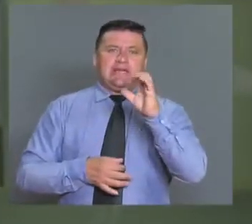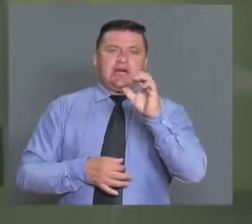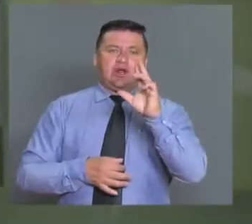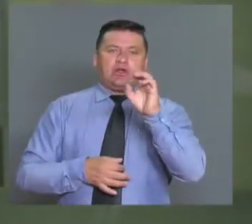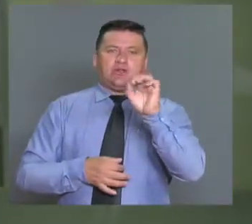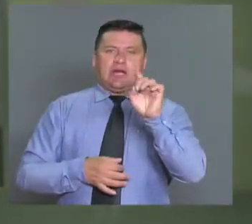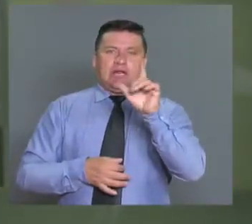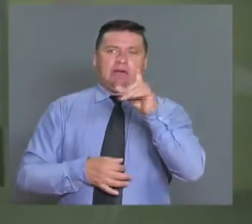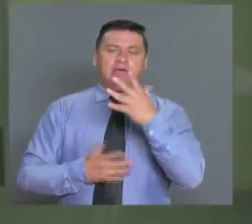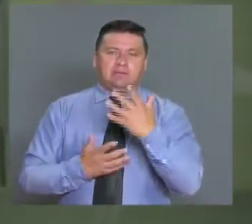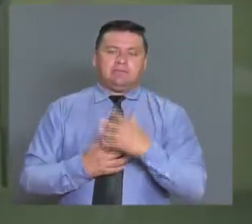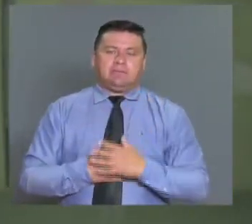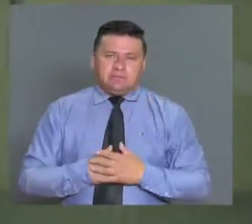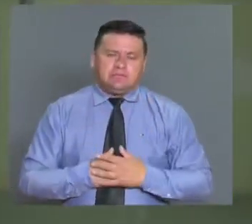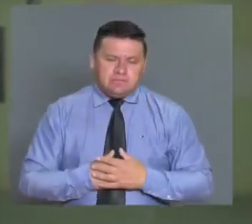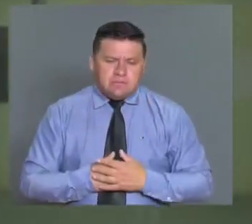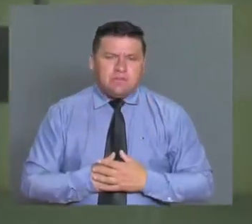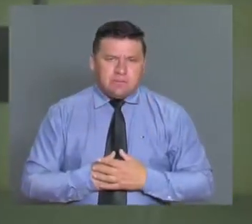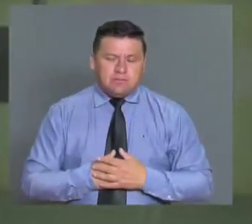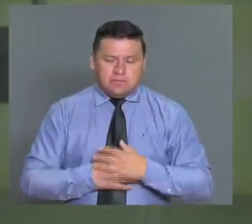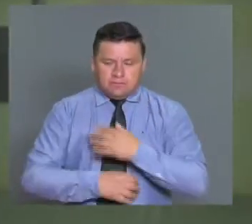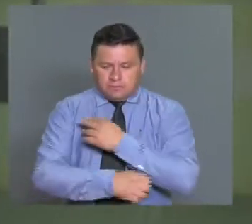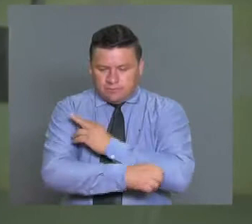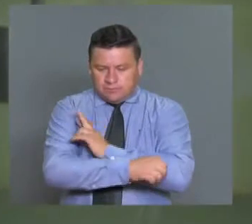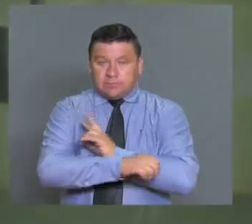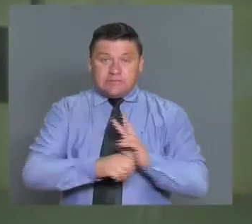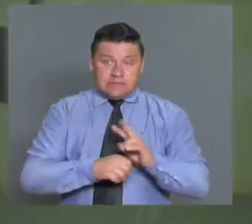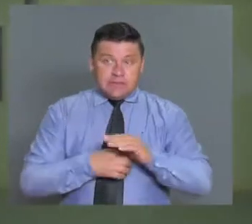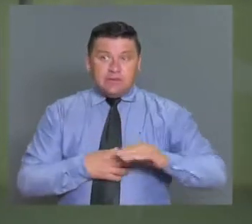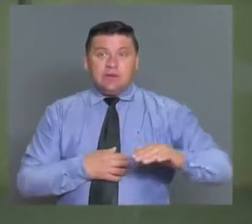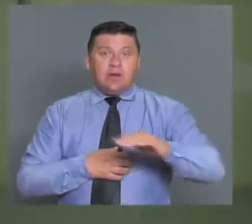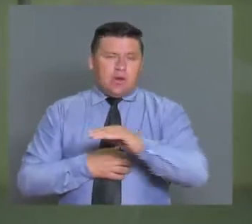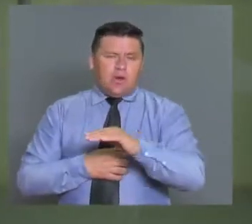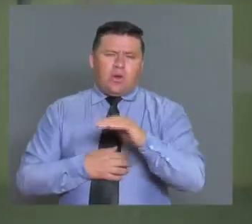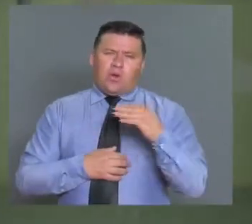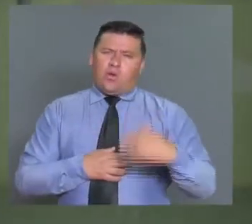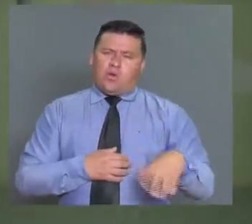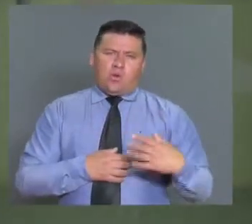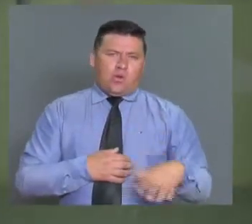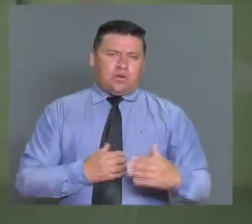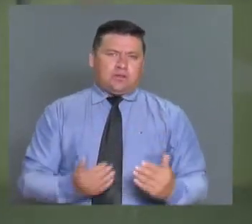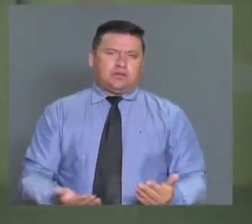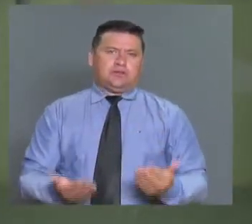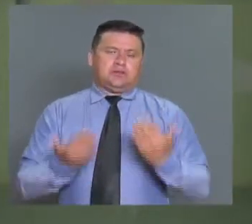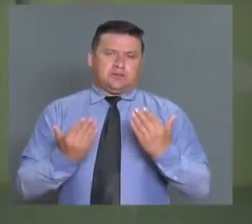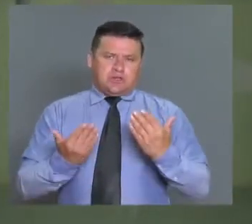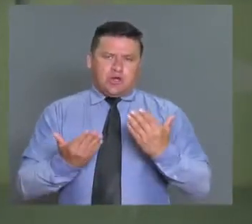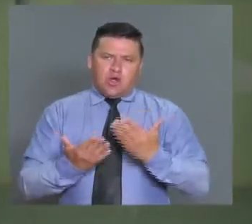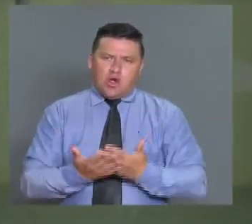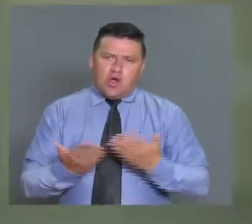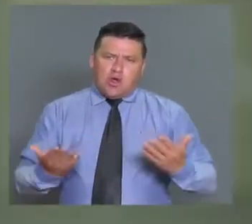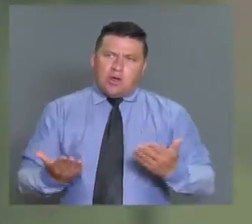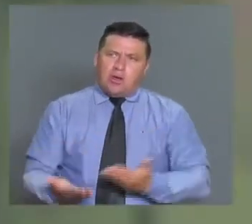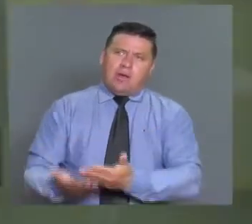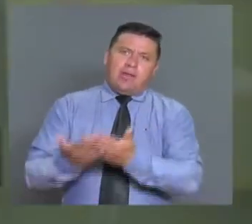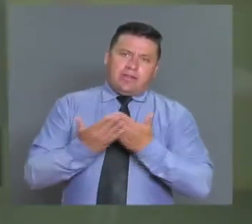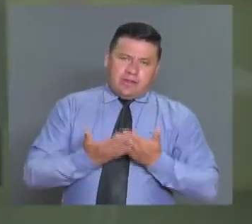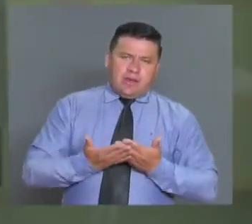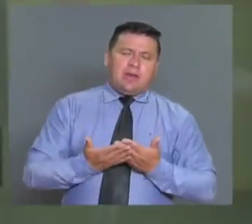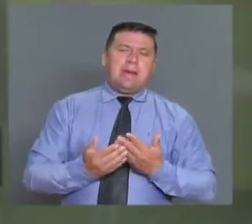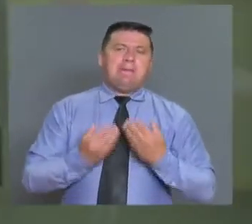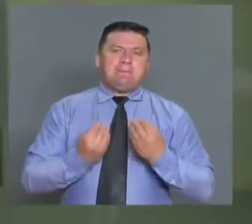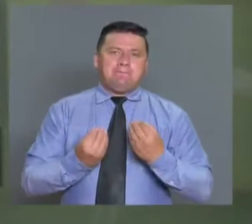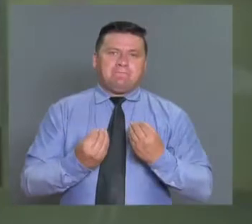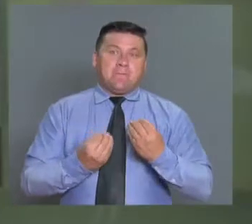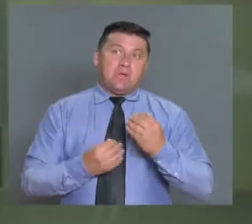conocer más. O sea, que el Vichada tiene mucho, mucho beneficio, tiene muchas cosas por brindar para